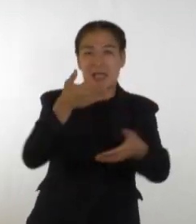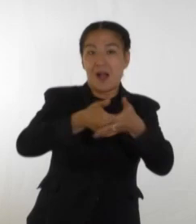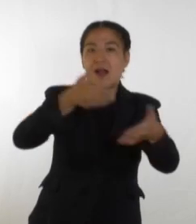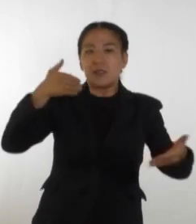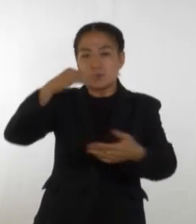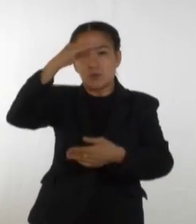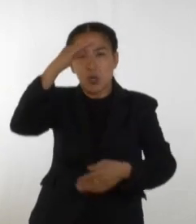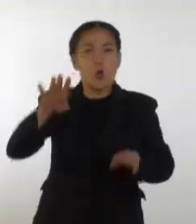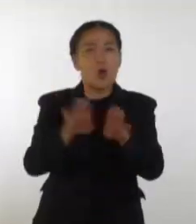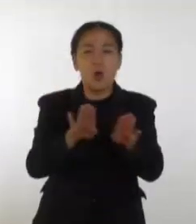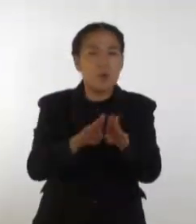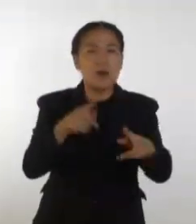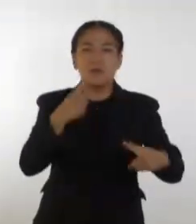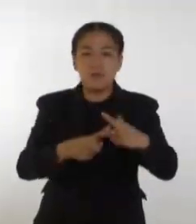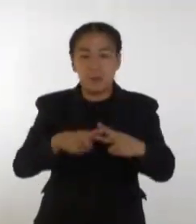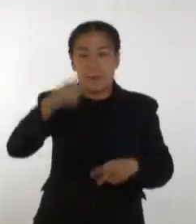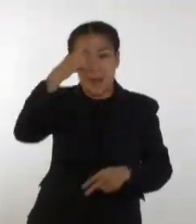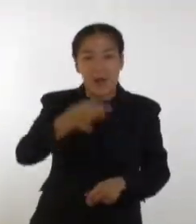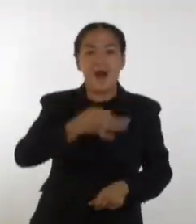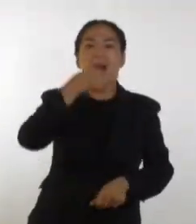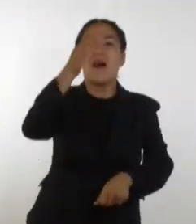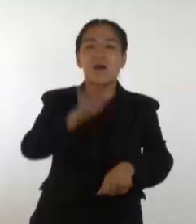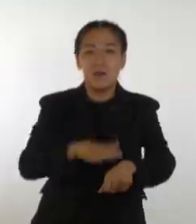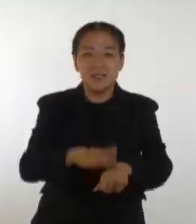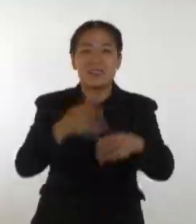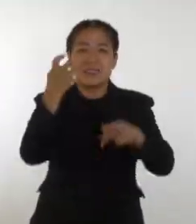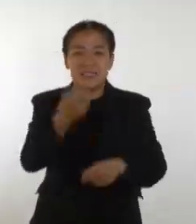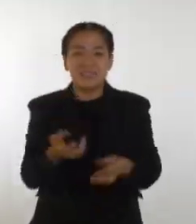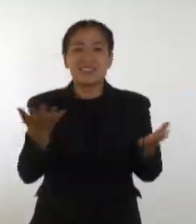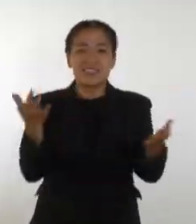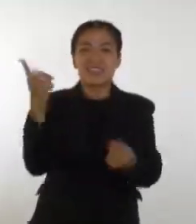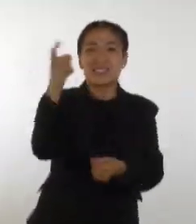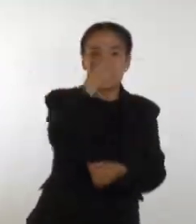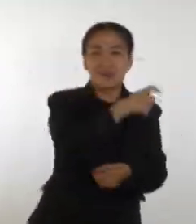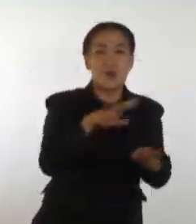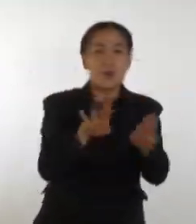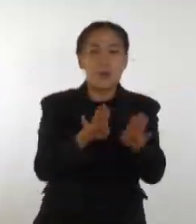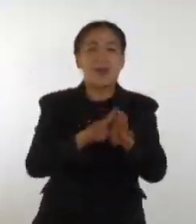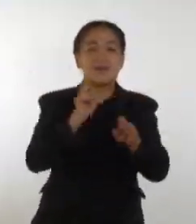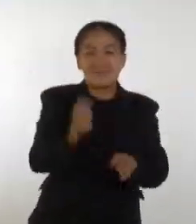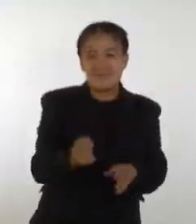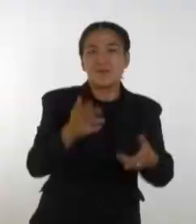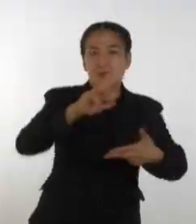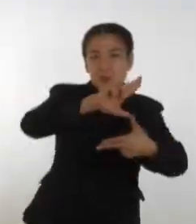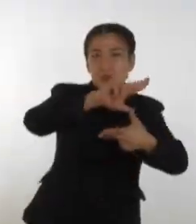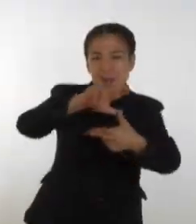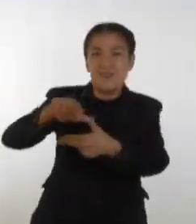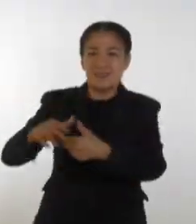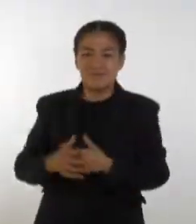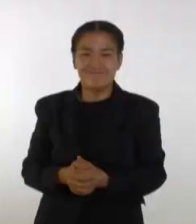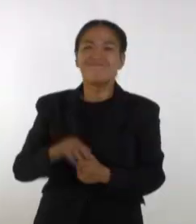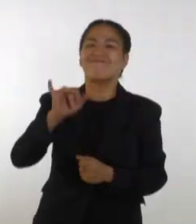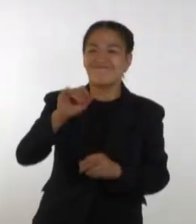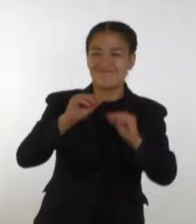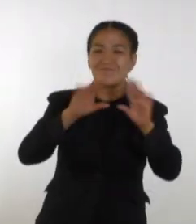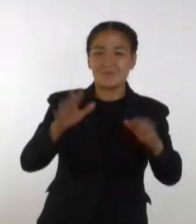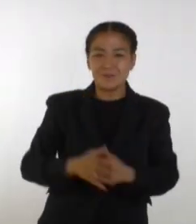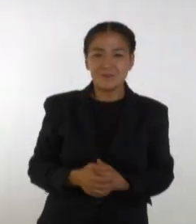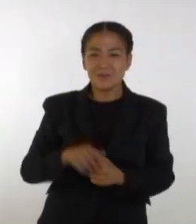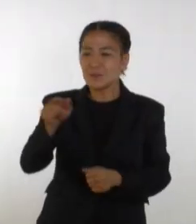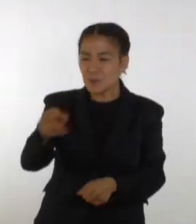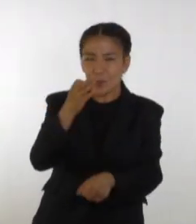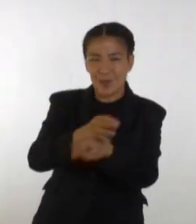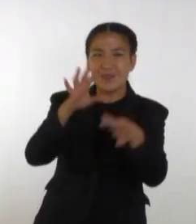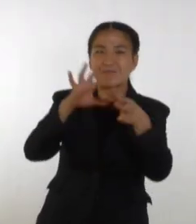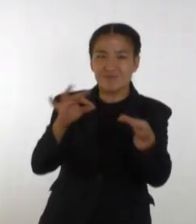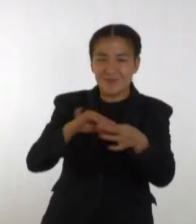deterministas y de los aleatorios para poder describir algo tan complejo y tan lleno de variables como un huracán. Claro, y